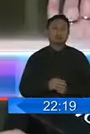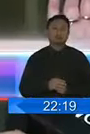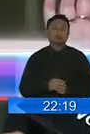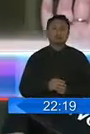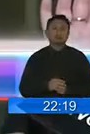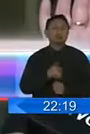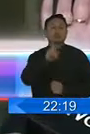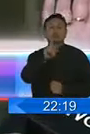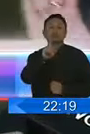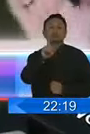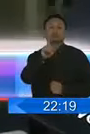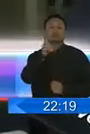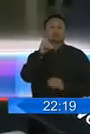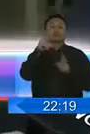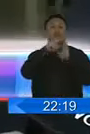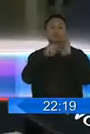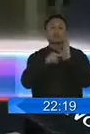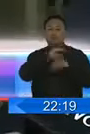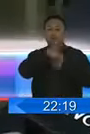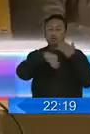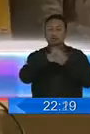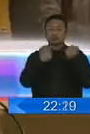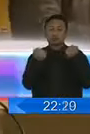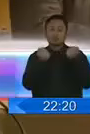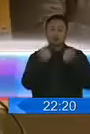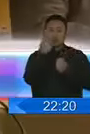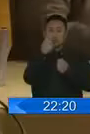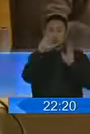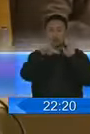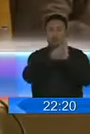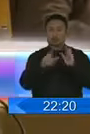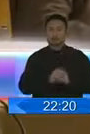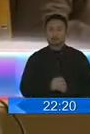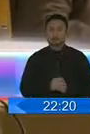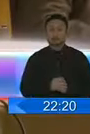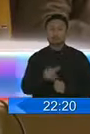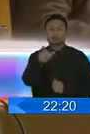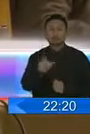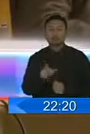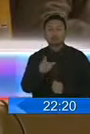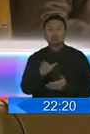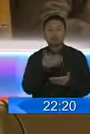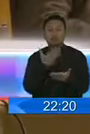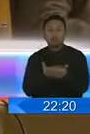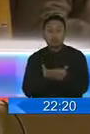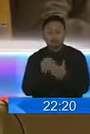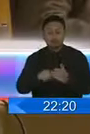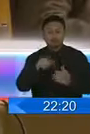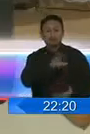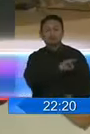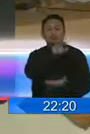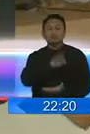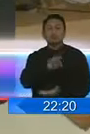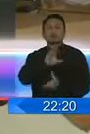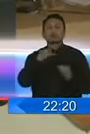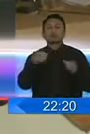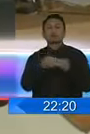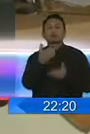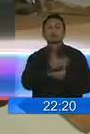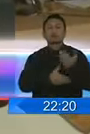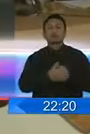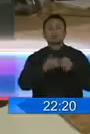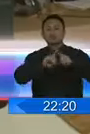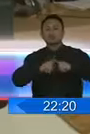único régimen de sanciones para todo el sector controlado. Dentro de quienes brindarán sus aportes en los próximos días están los representantes de las cámaras de comercio